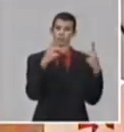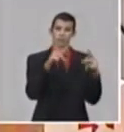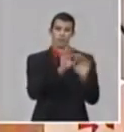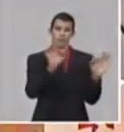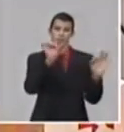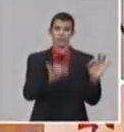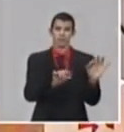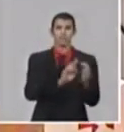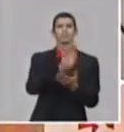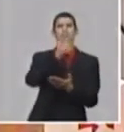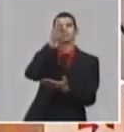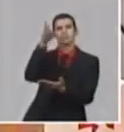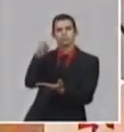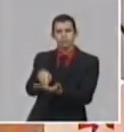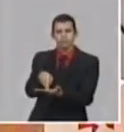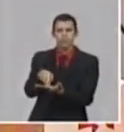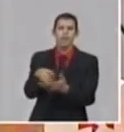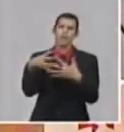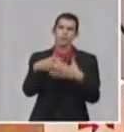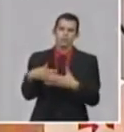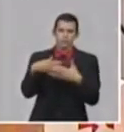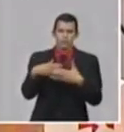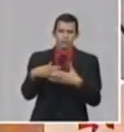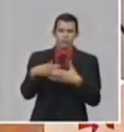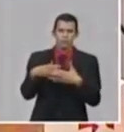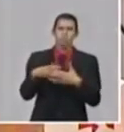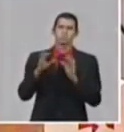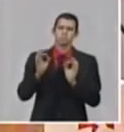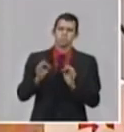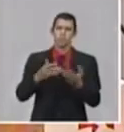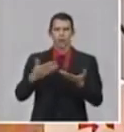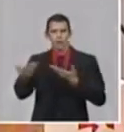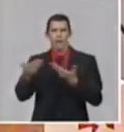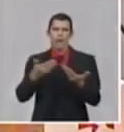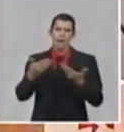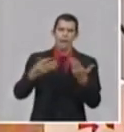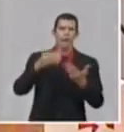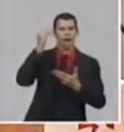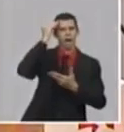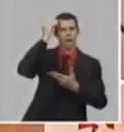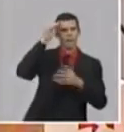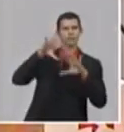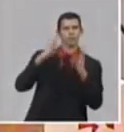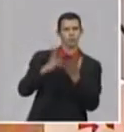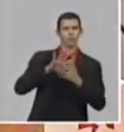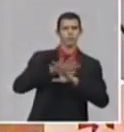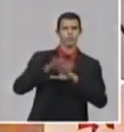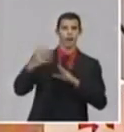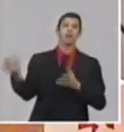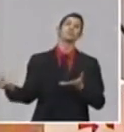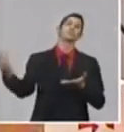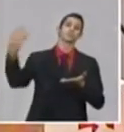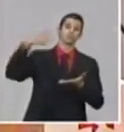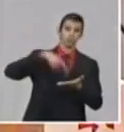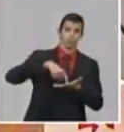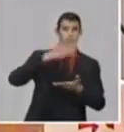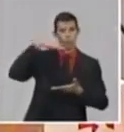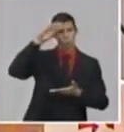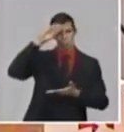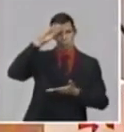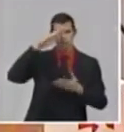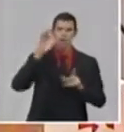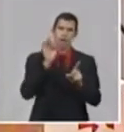sobre esta molécula en Estados Unidos por invitación del doctor Clark, y después fueron también parte del grupo junto con